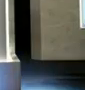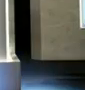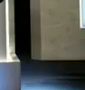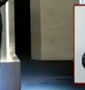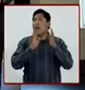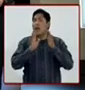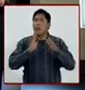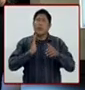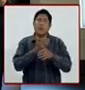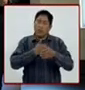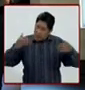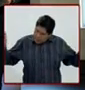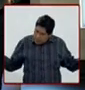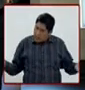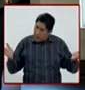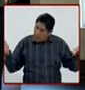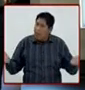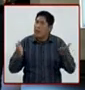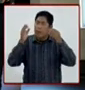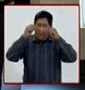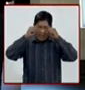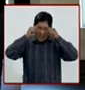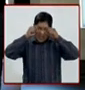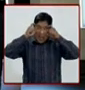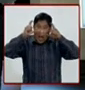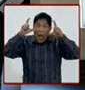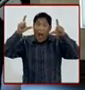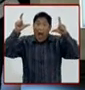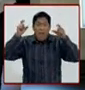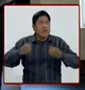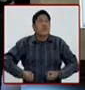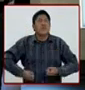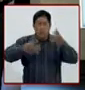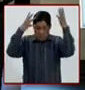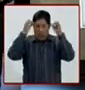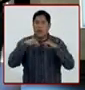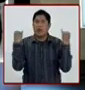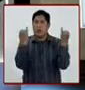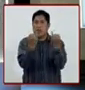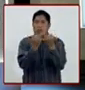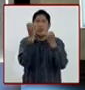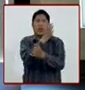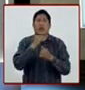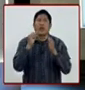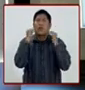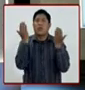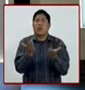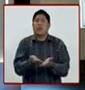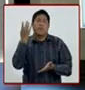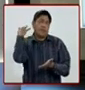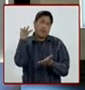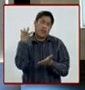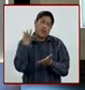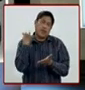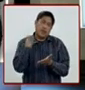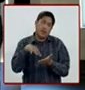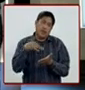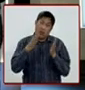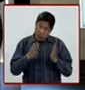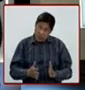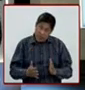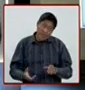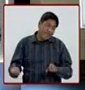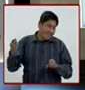Vamos a hablar sobre nuestra campaña Abre los Ojos, y que hay muchas instituciones y esta vez también colegios, estudiantes que se están sumando a